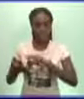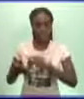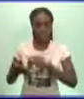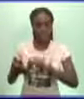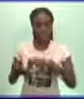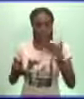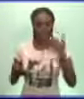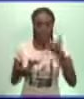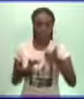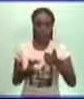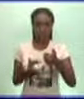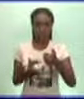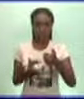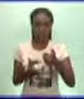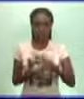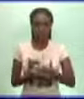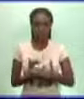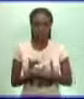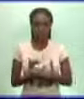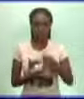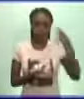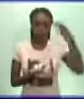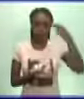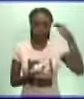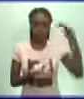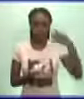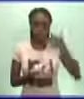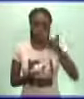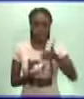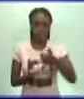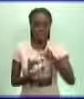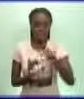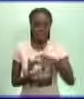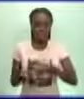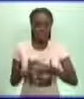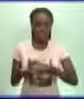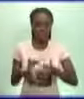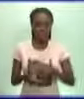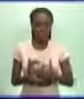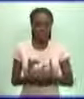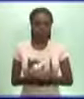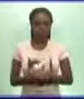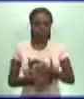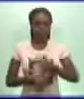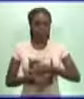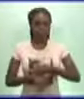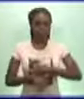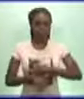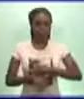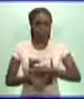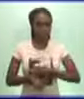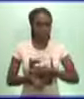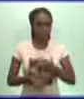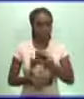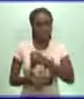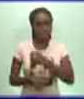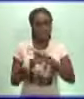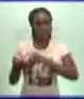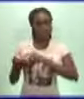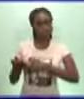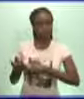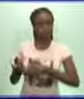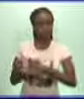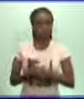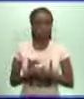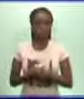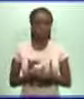supuesto, adquieres destrezas ortográficas en este sentido. Te ofrezco un breve tiempo por si consideras oportuno tomar algunas